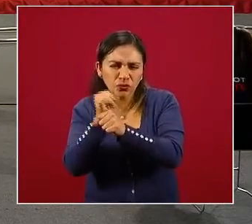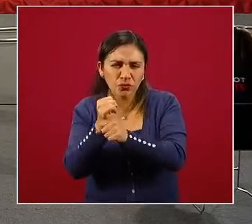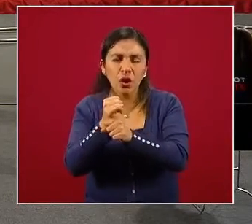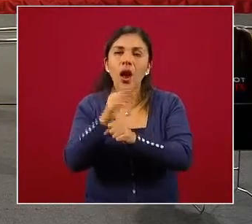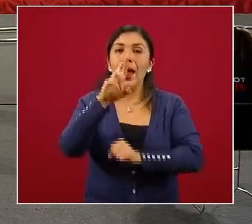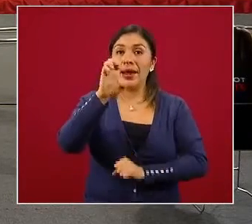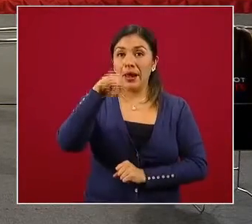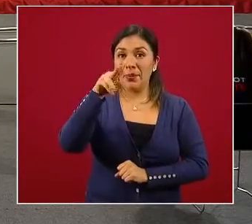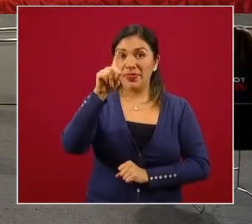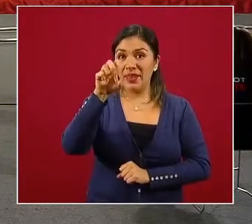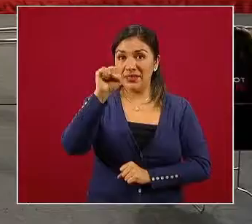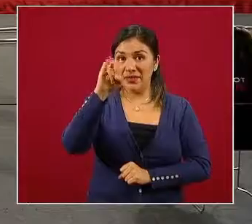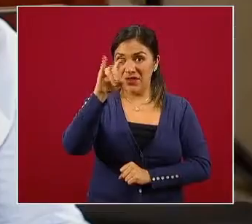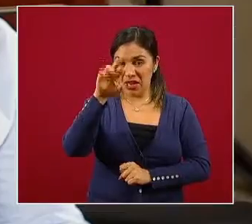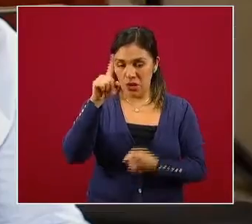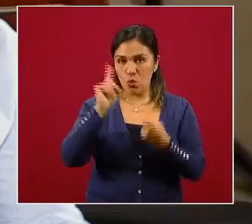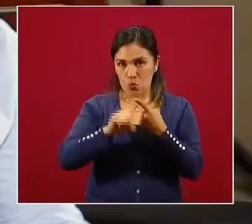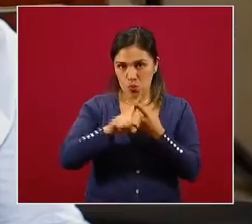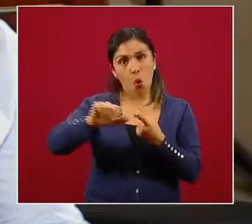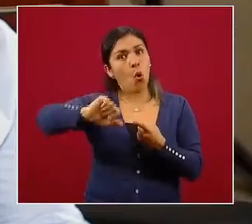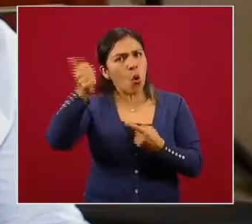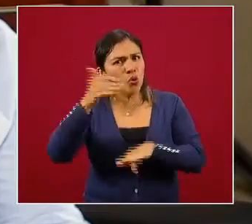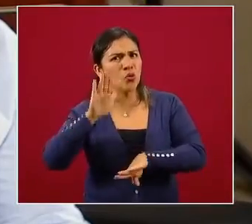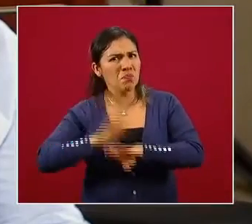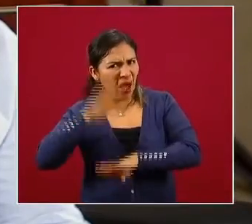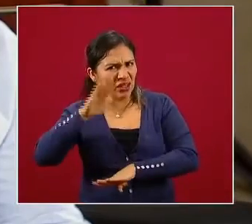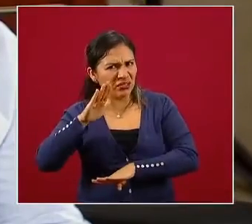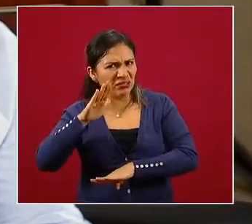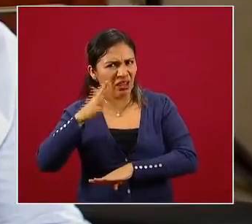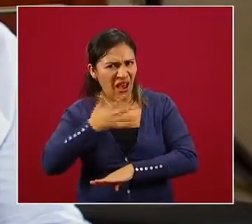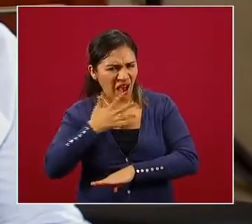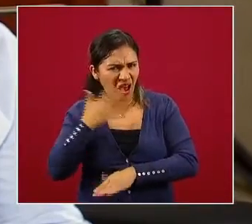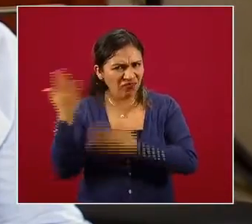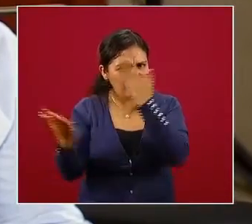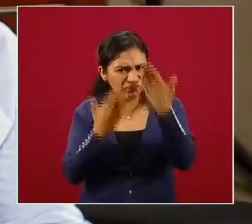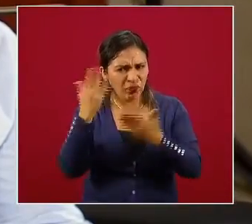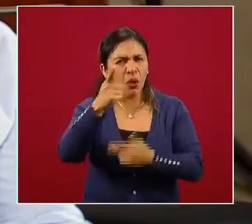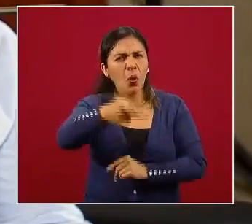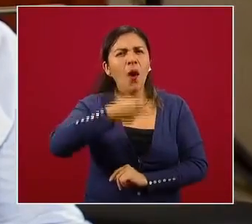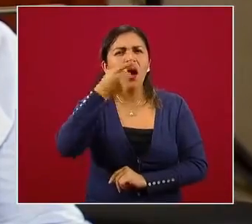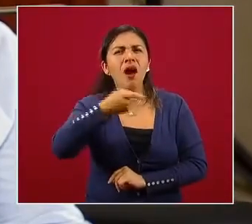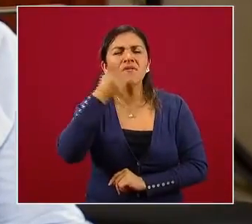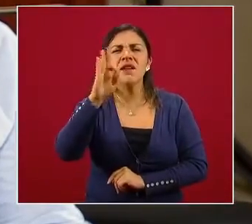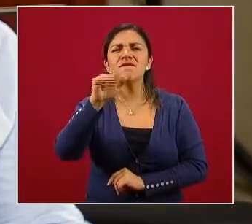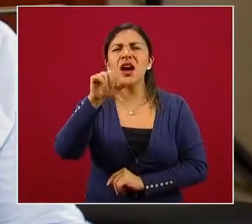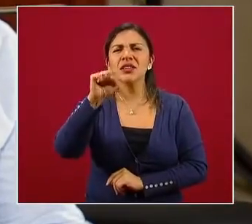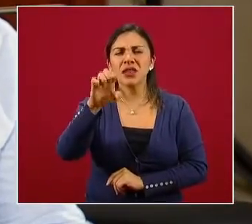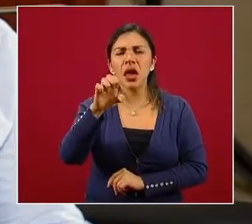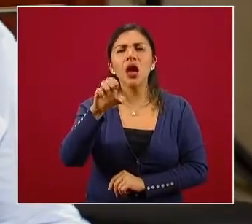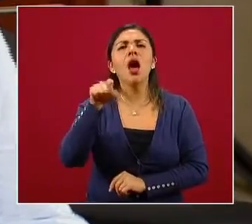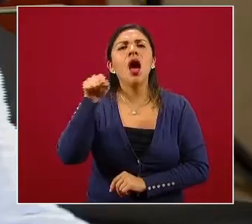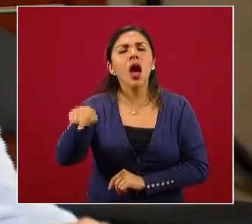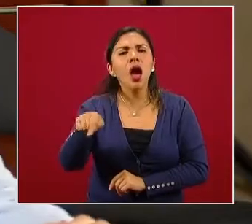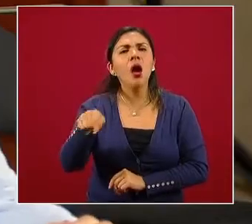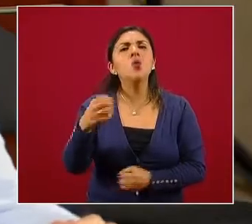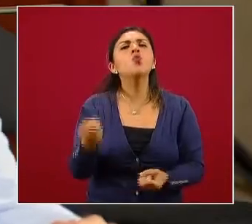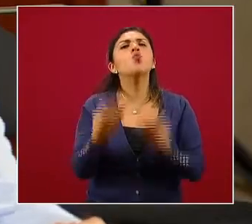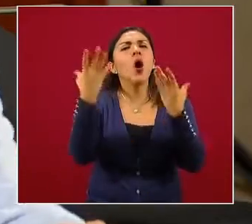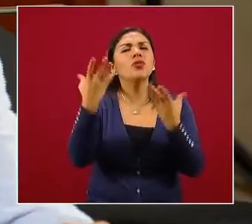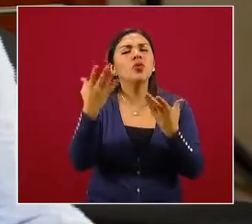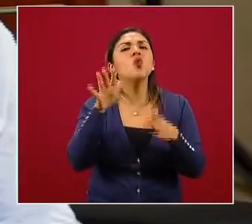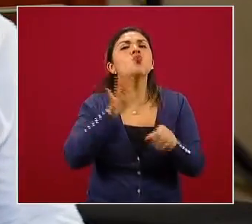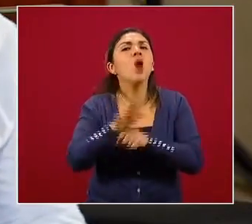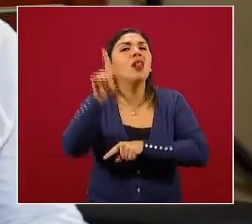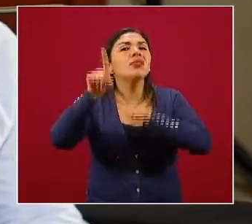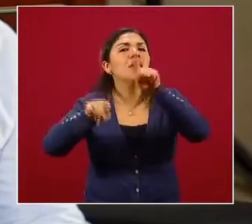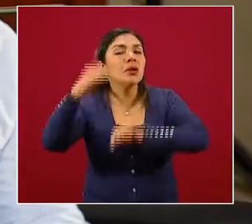que se estén realizando, y en estas fases que nos está detallando, ¿cuánto lleva o de qué